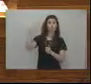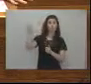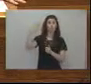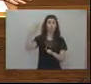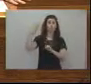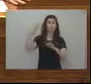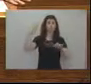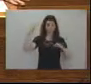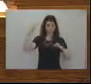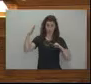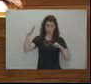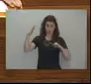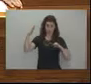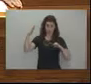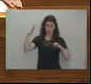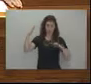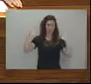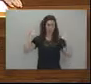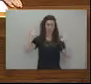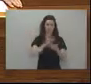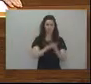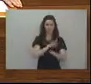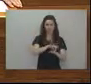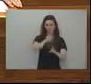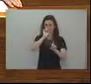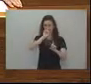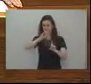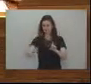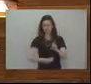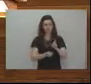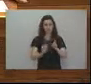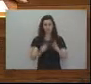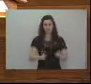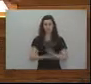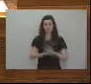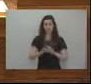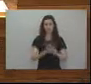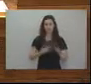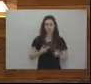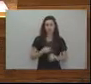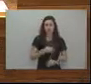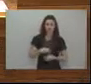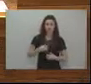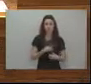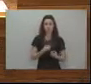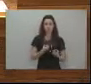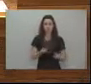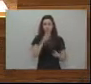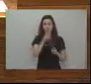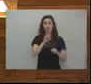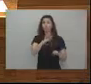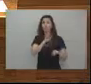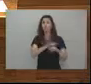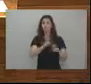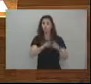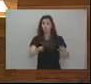privatizado durante 2 años, ya no hablemos de sanidad, educación, etcétera, ¿no? Y eso nos inquieta más. Se ha retirado atención sanitaria de migrantes,